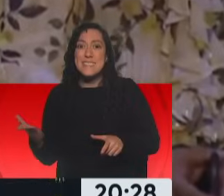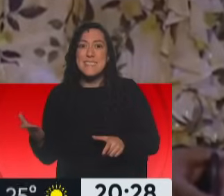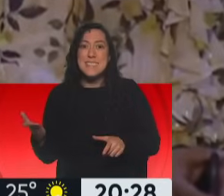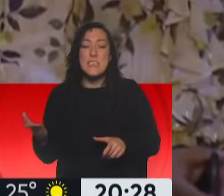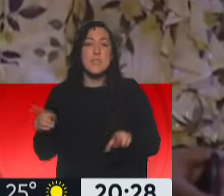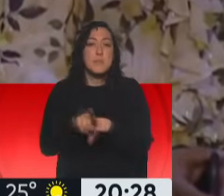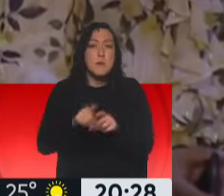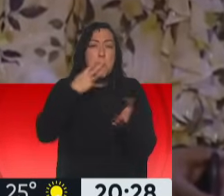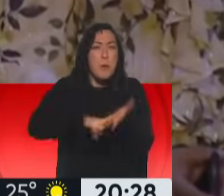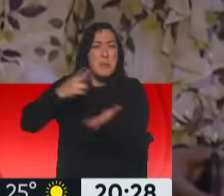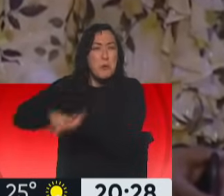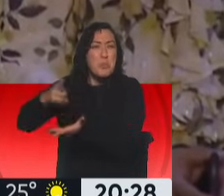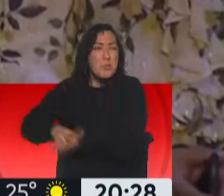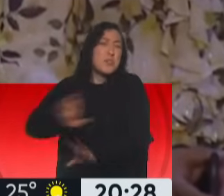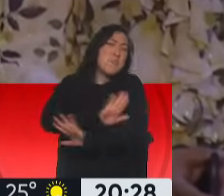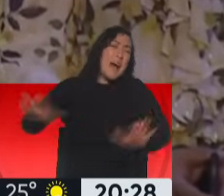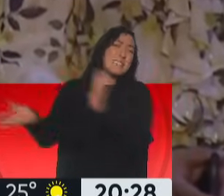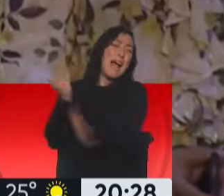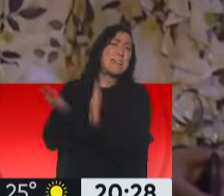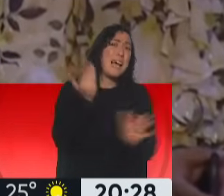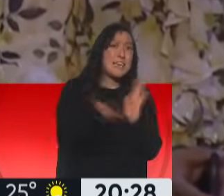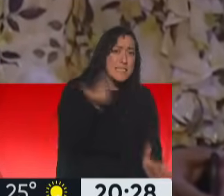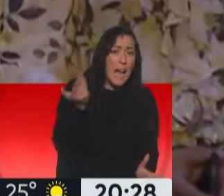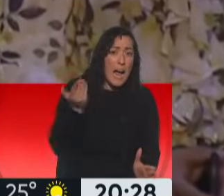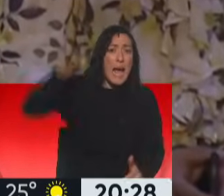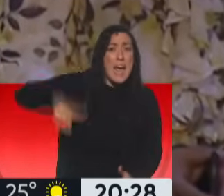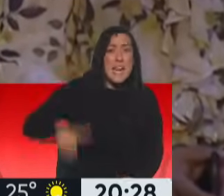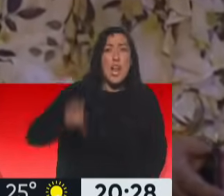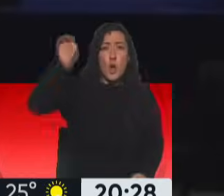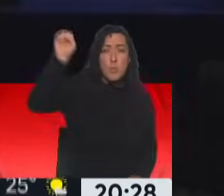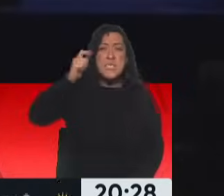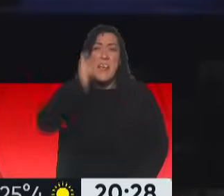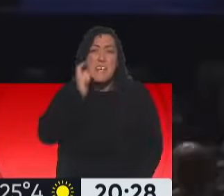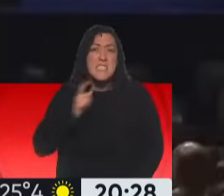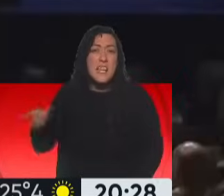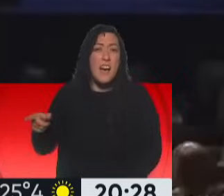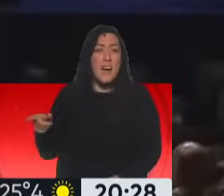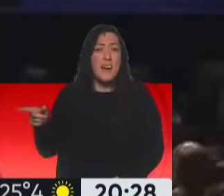cadenas fiscales que ha cargado el maldito enano comunista de Kicillof.